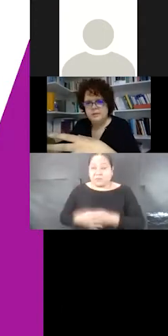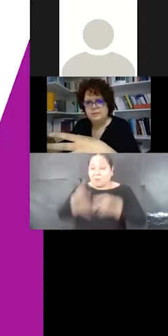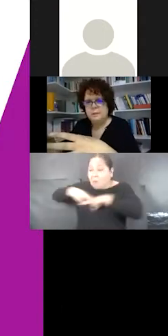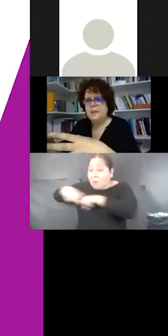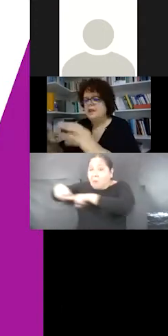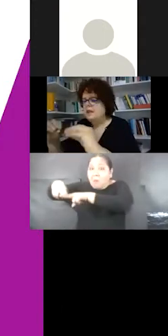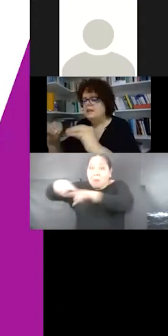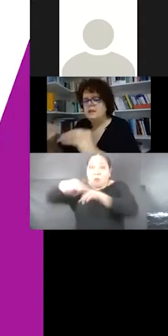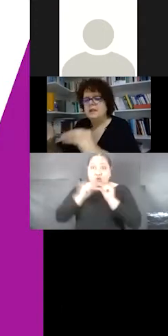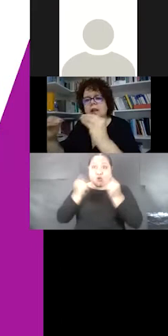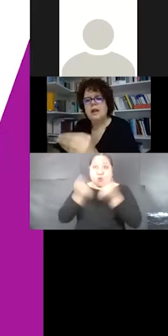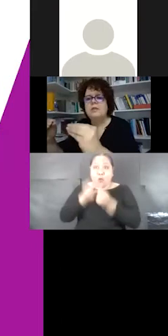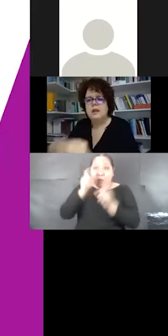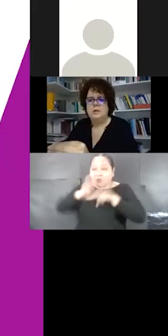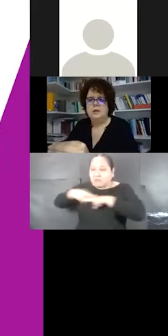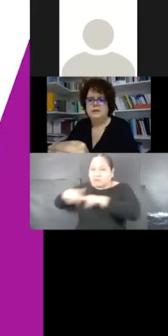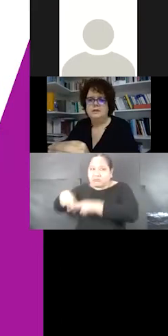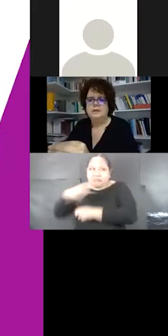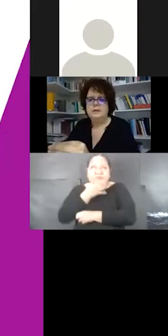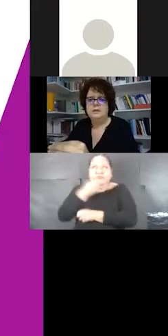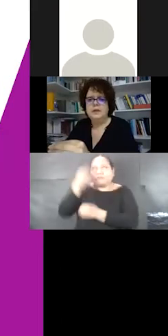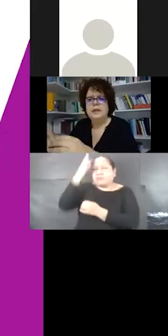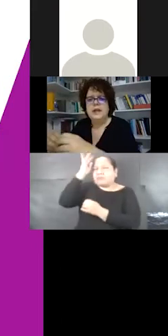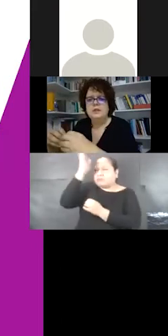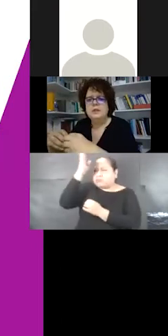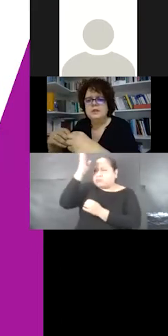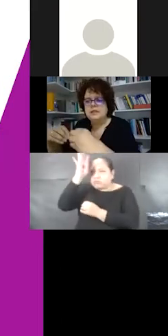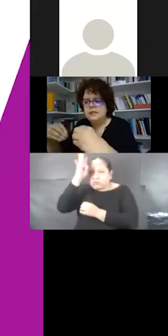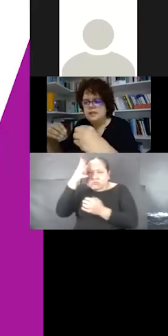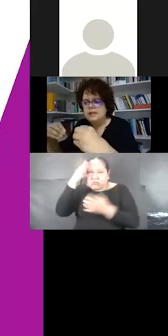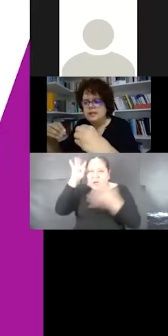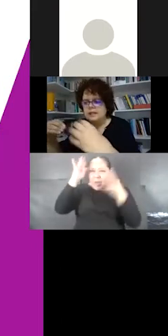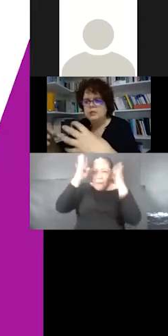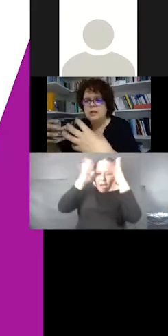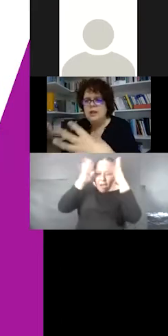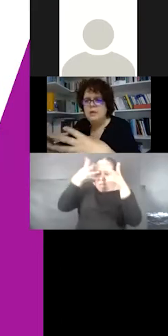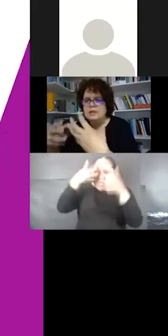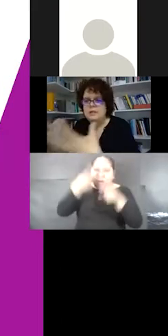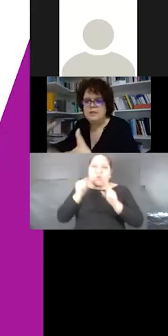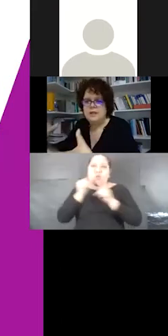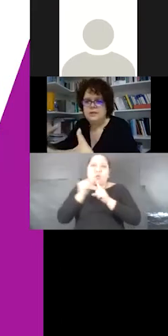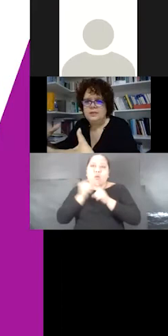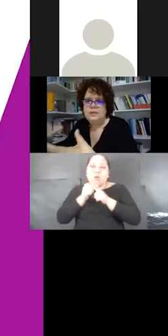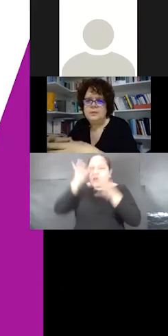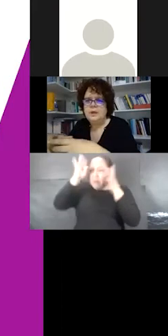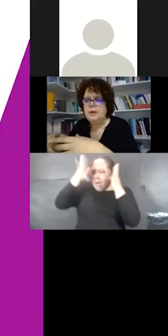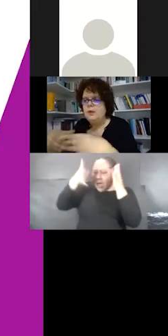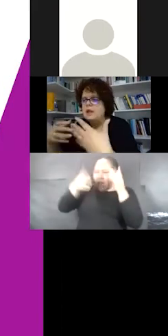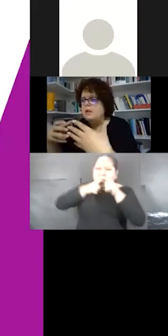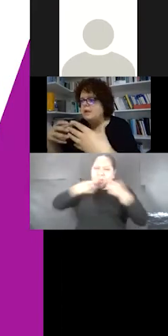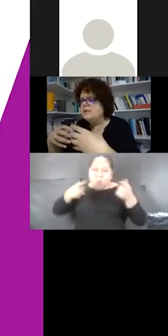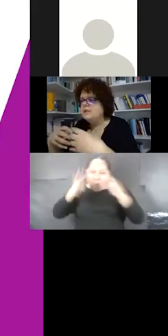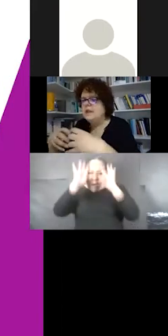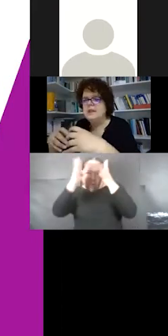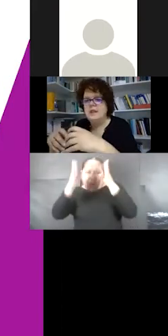personas y deciden crear una lengua, ¿no? Entonces, es una lengua artificial, ¿no? Por ejemplo, la